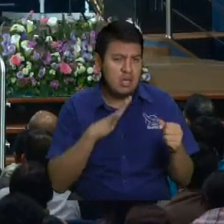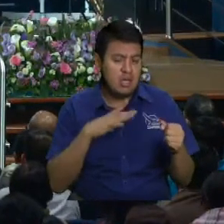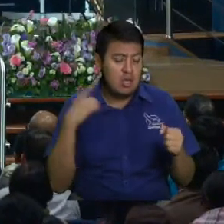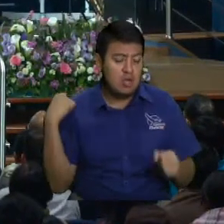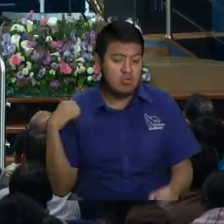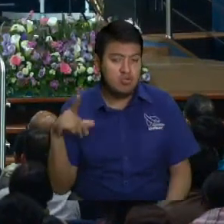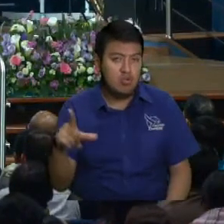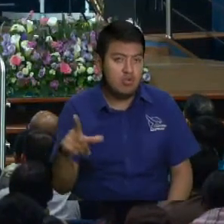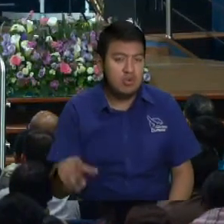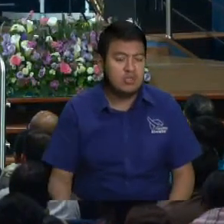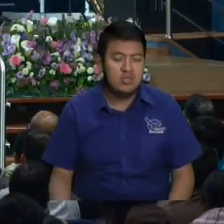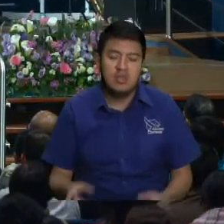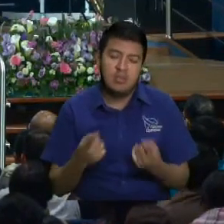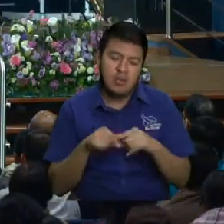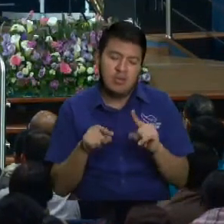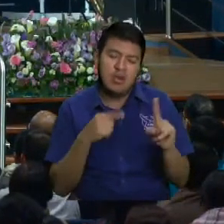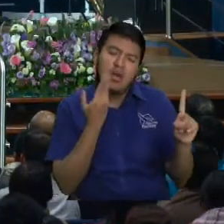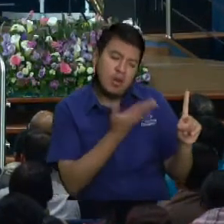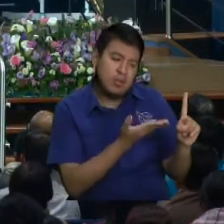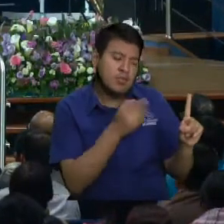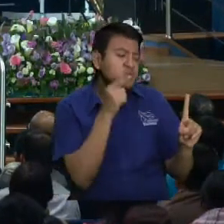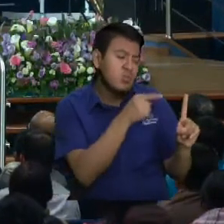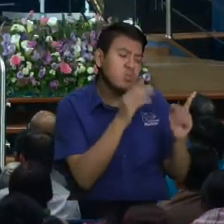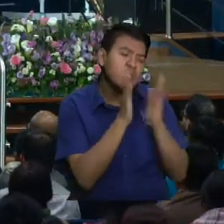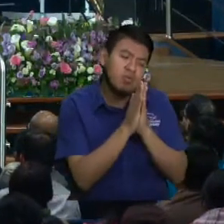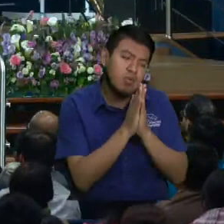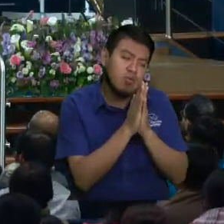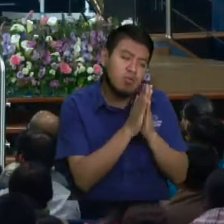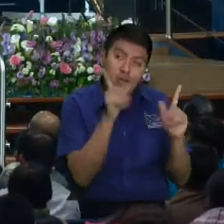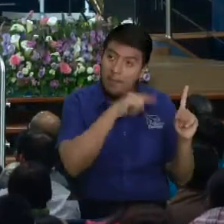Que lo íbamos a terminar contaminando.